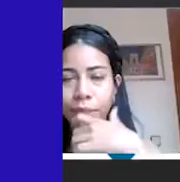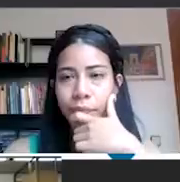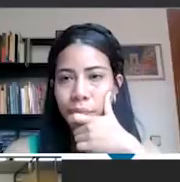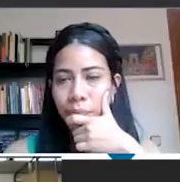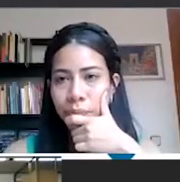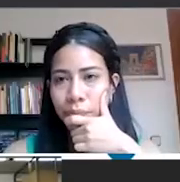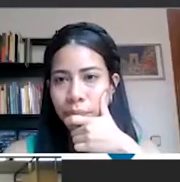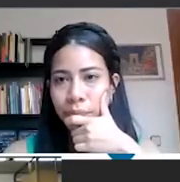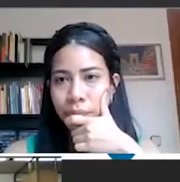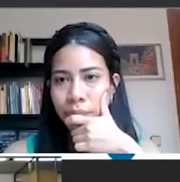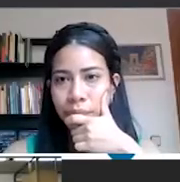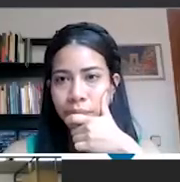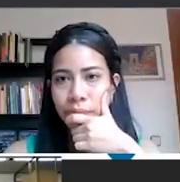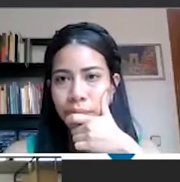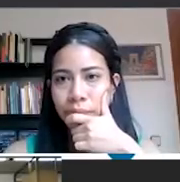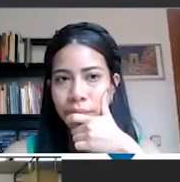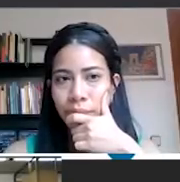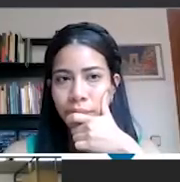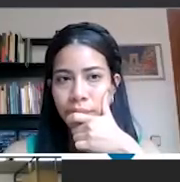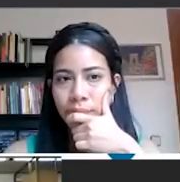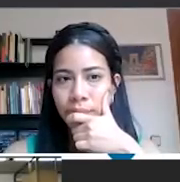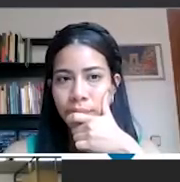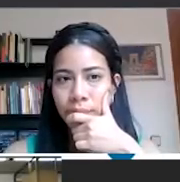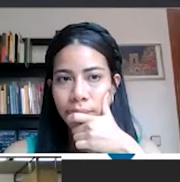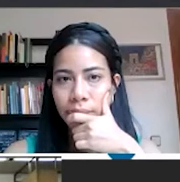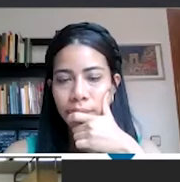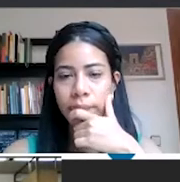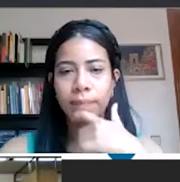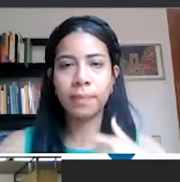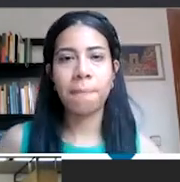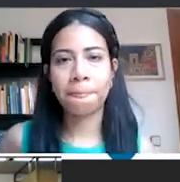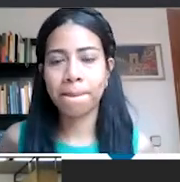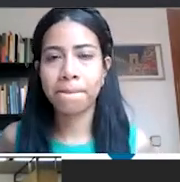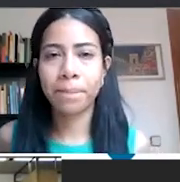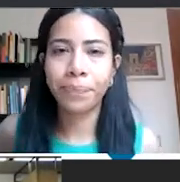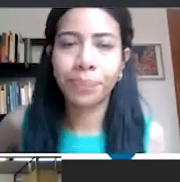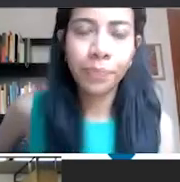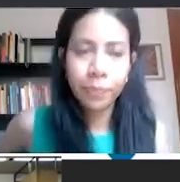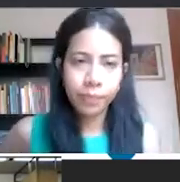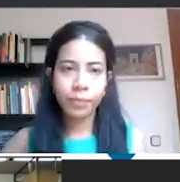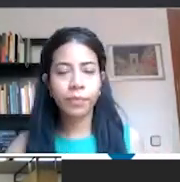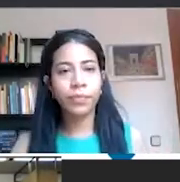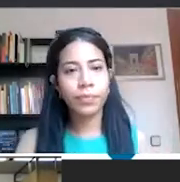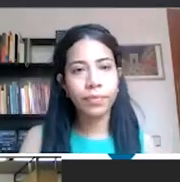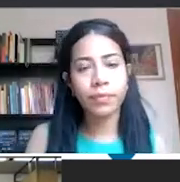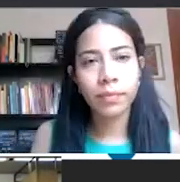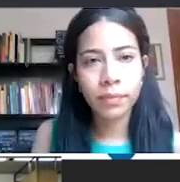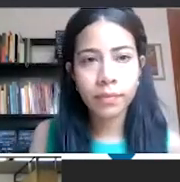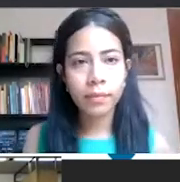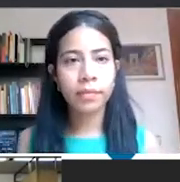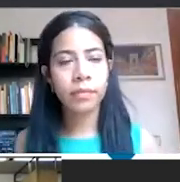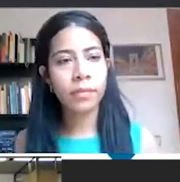Este tipo de intercambio de experiencias son muy, muy, muy nutritivas, no solamente para el país, ¿verdad?, que lo está